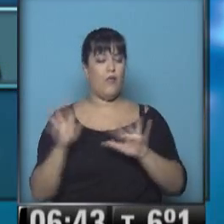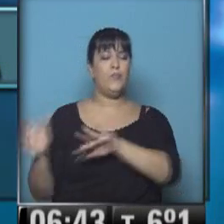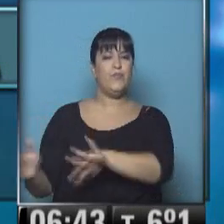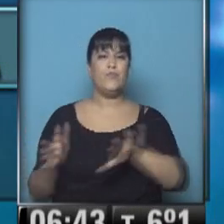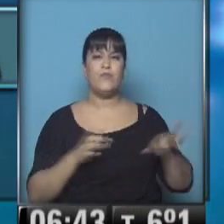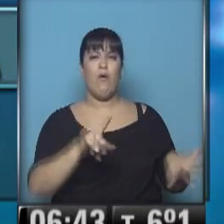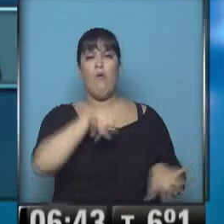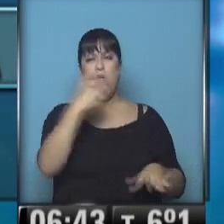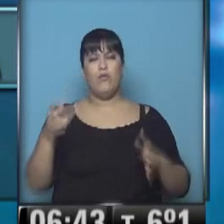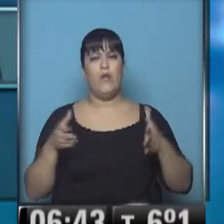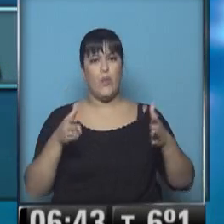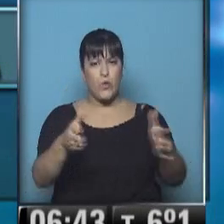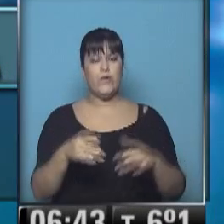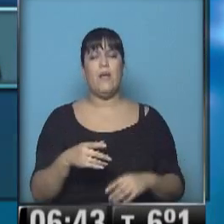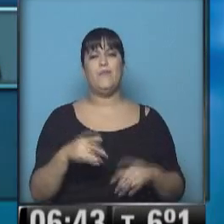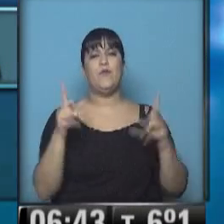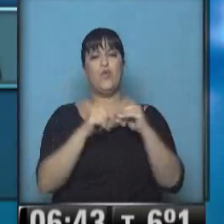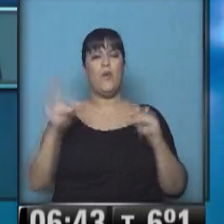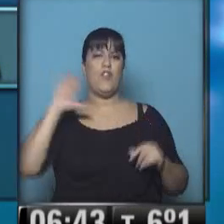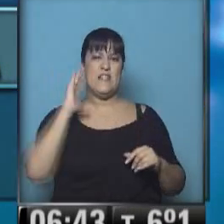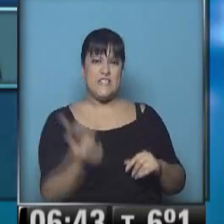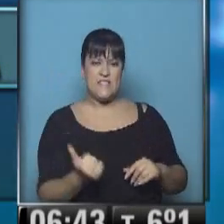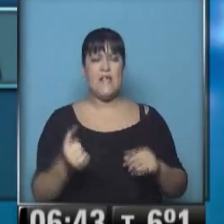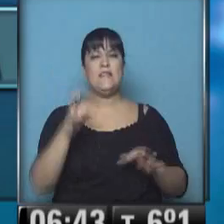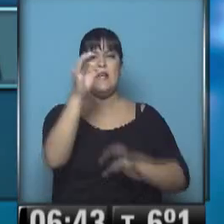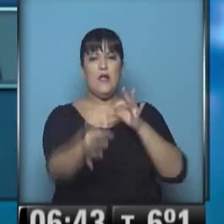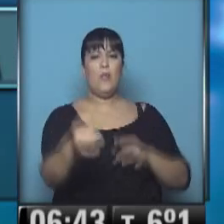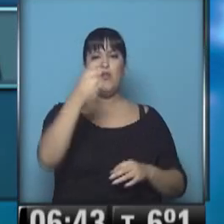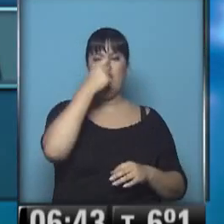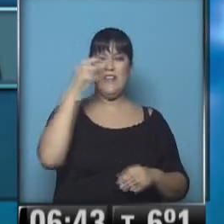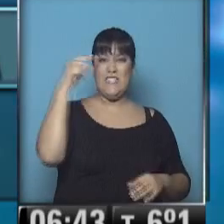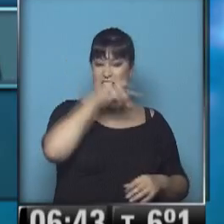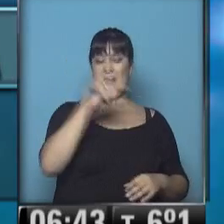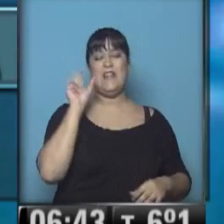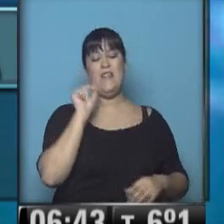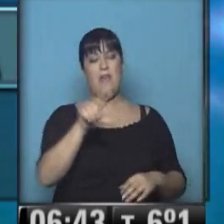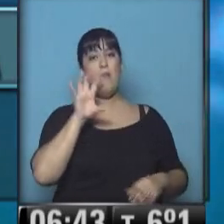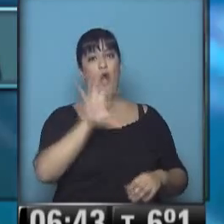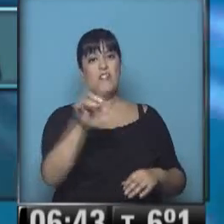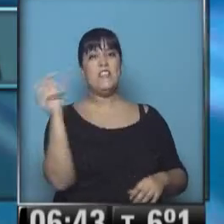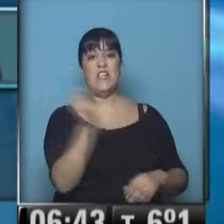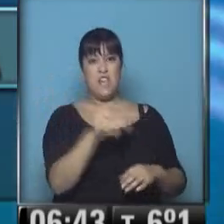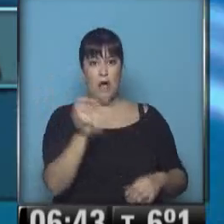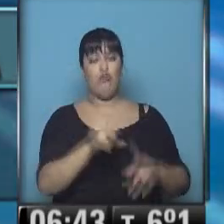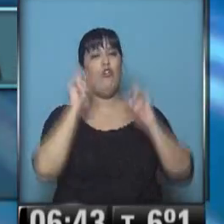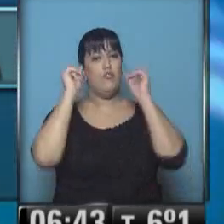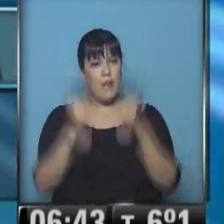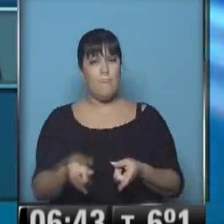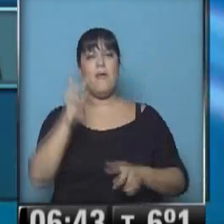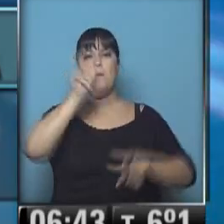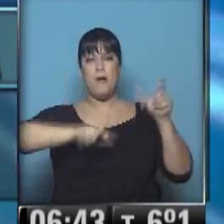otro punto, ruta 16, kilómetro 27 en Chaco, también con obras que se realizan en la calzada,